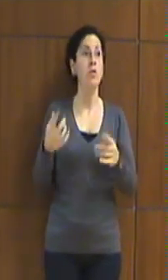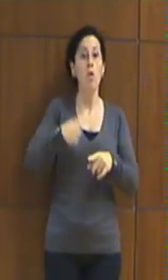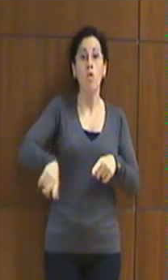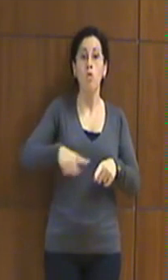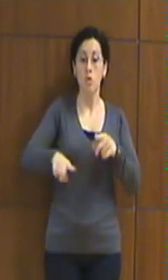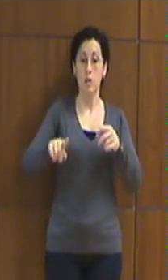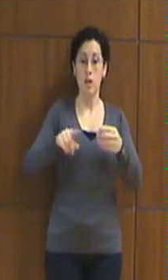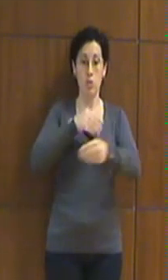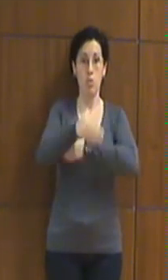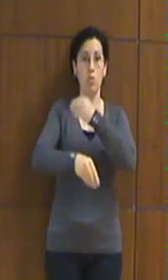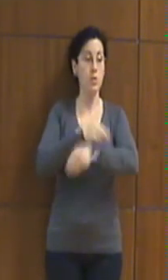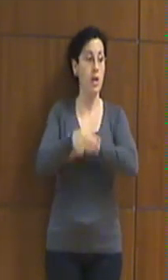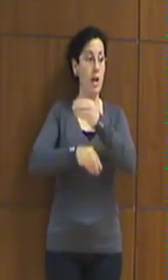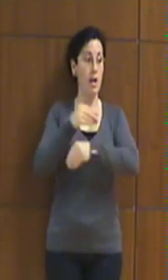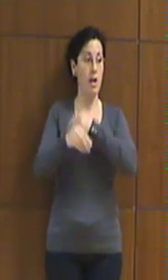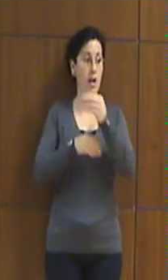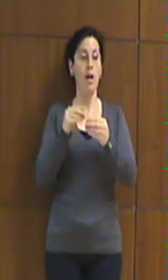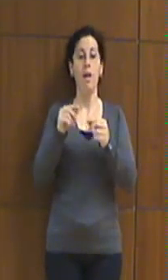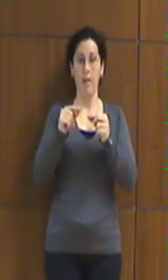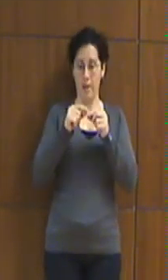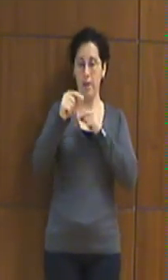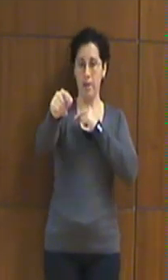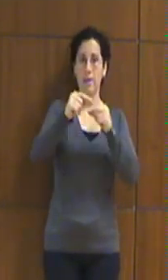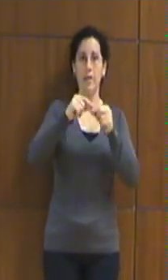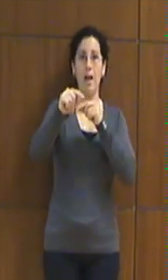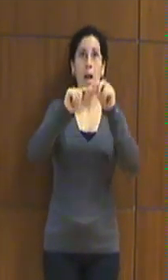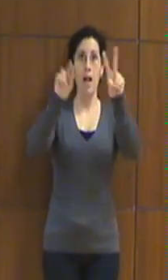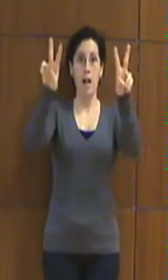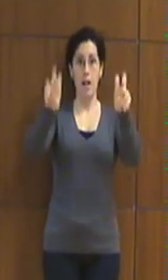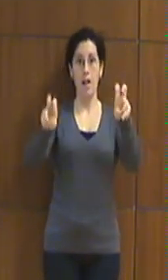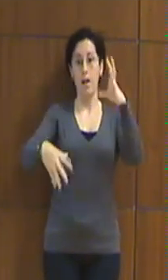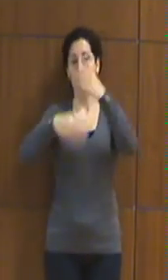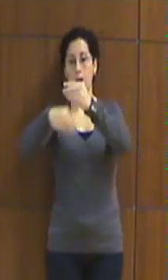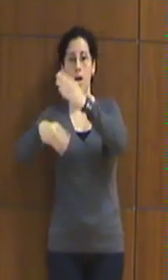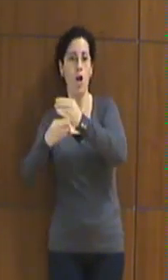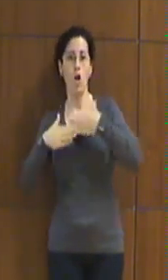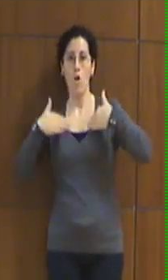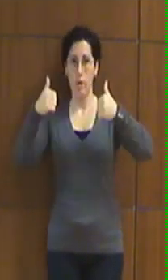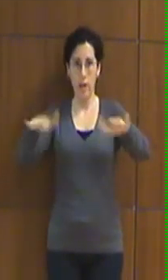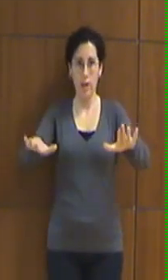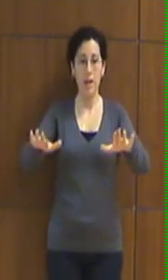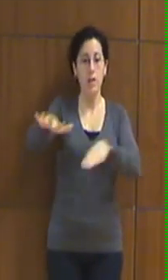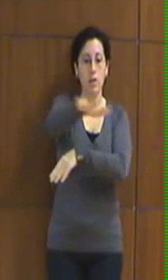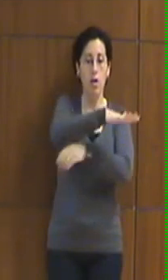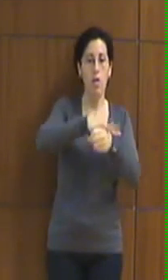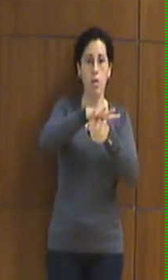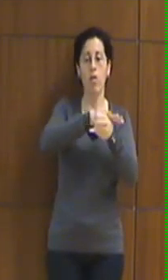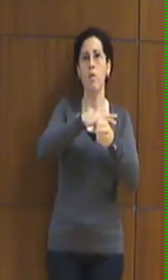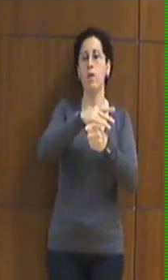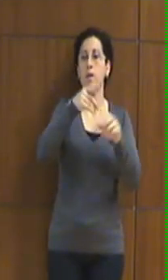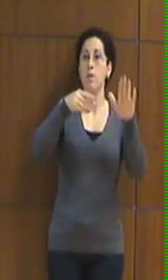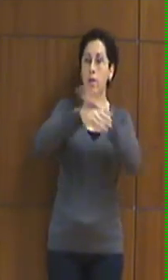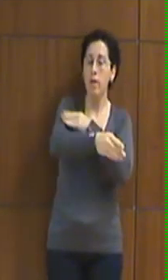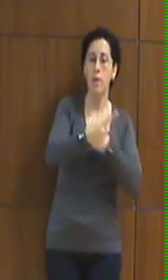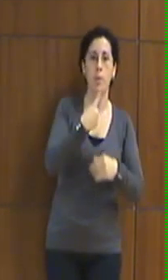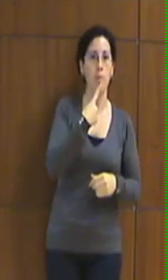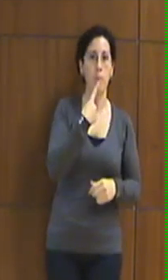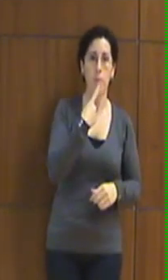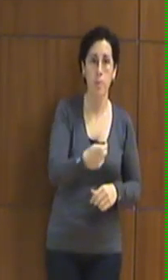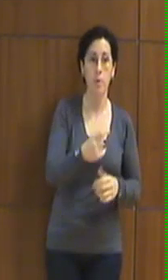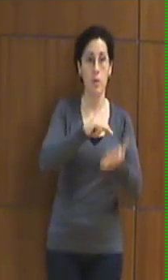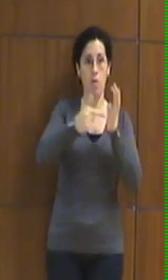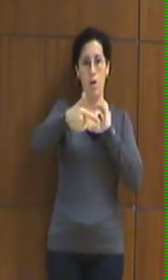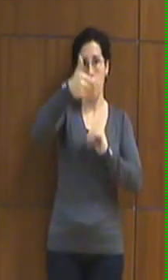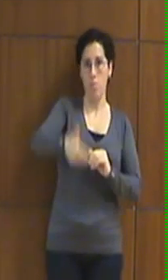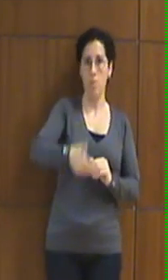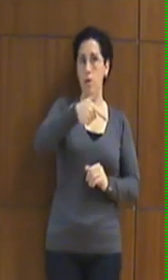las tecnologías aplicadas, sobre todo aquellos núcleos donde no puede llegar o donde tiene muy difícil acceso a las tecnologías, es fundamental. Y para